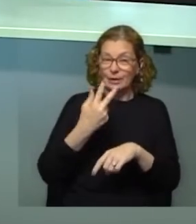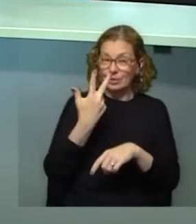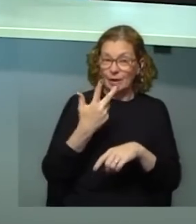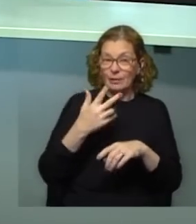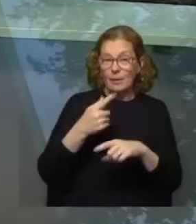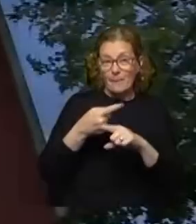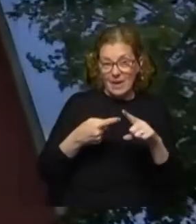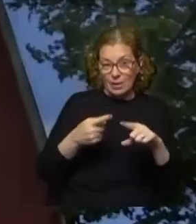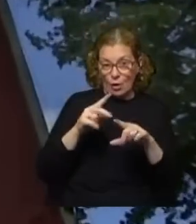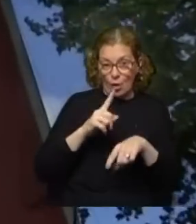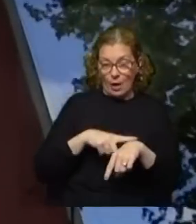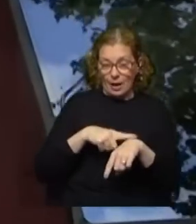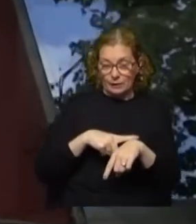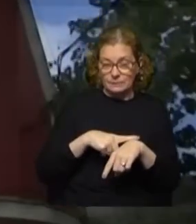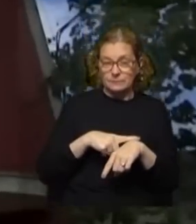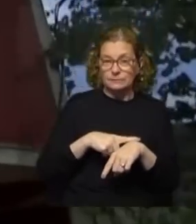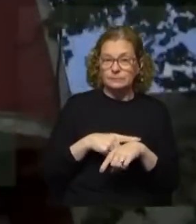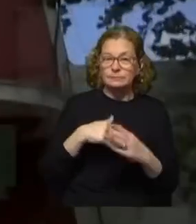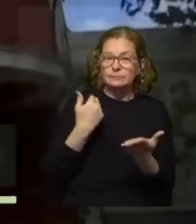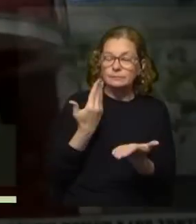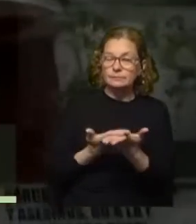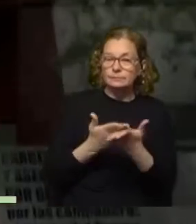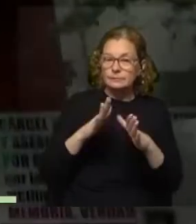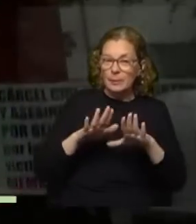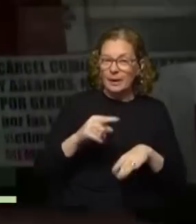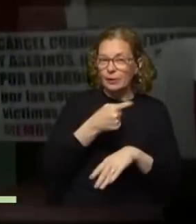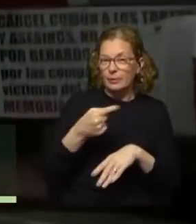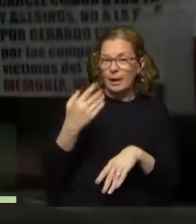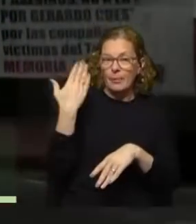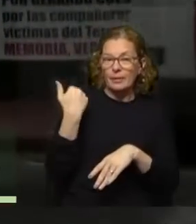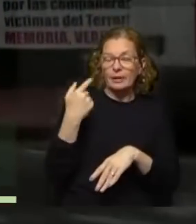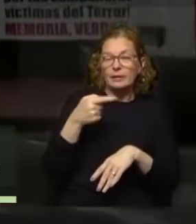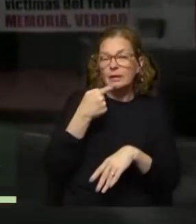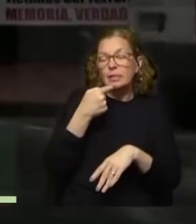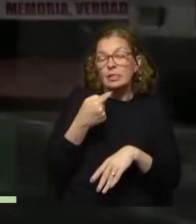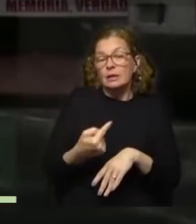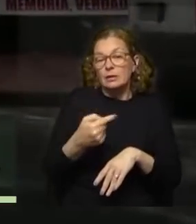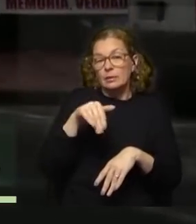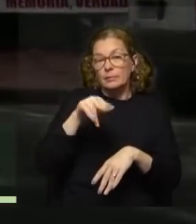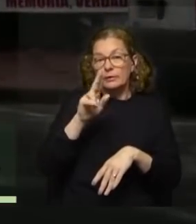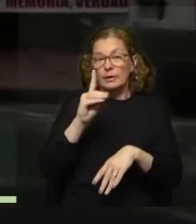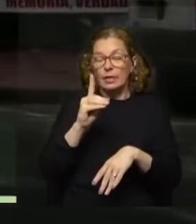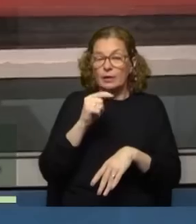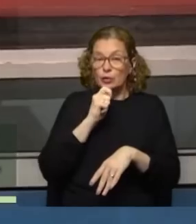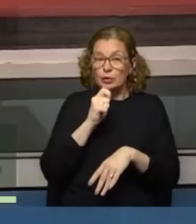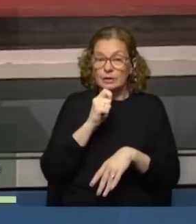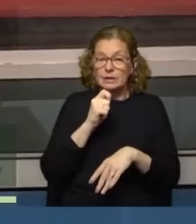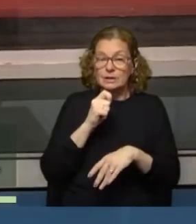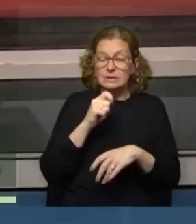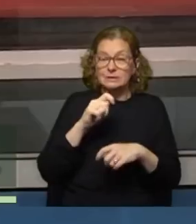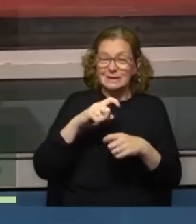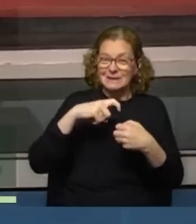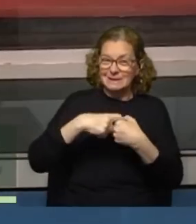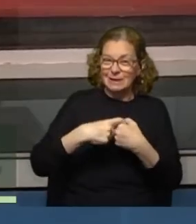sindical la propuesta de paro se planteó la semana pasada y según dijeron a mbd noticia fuente de la central